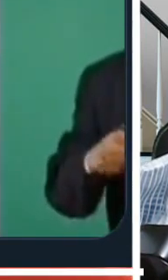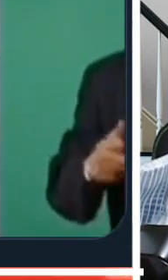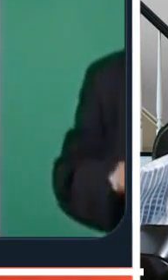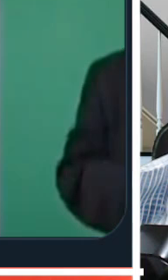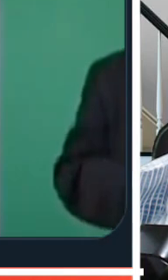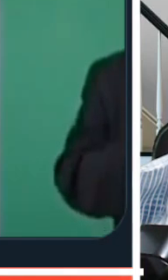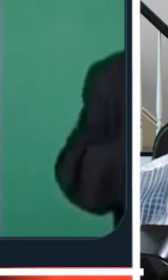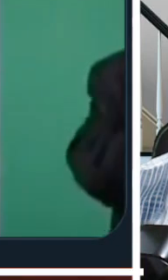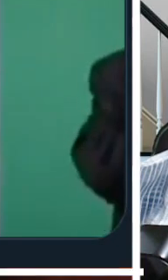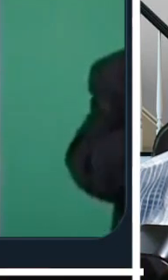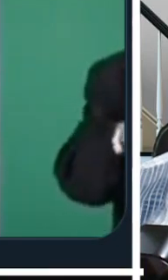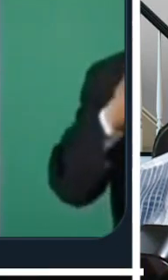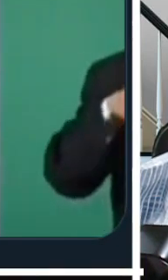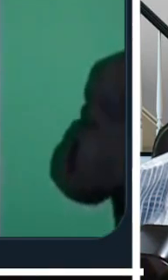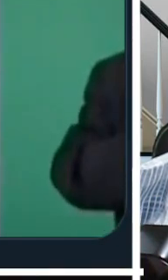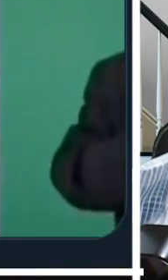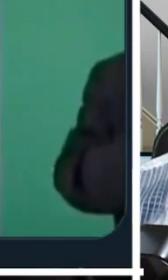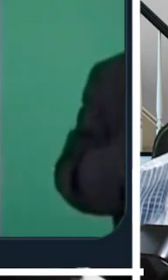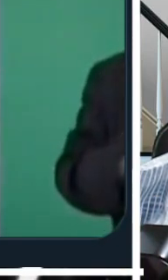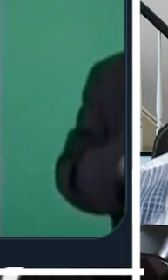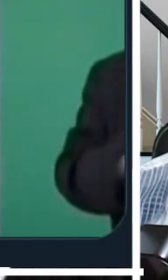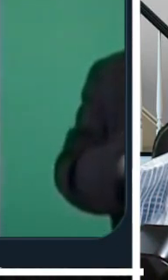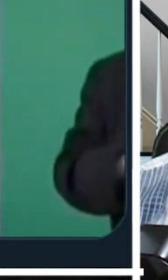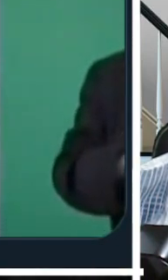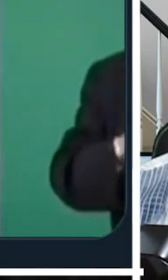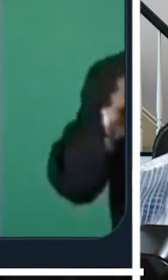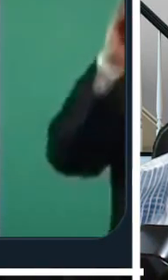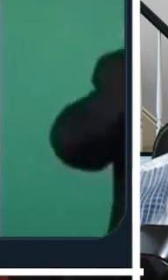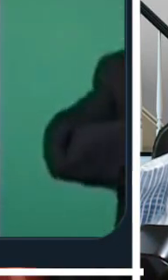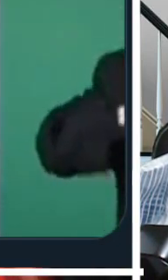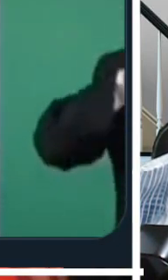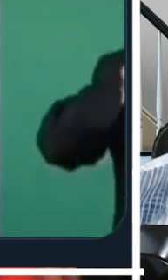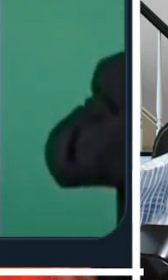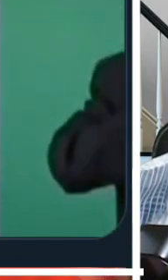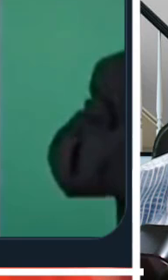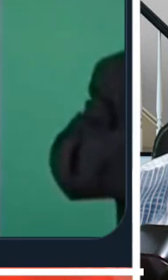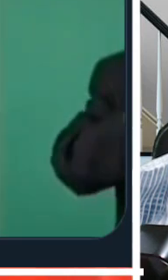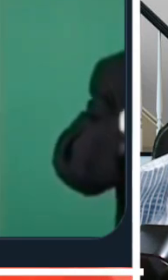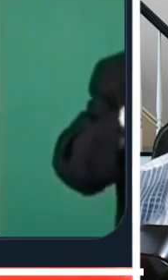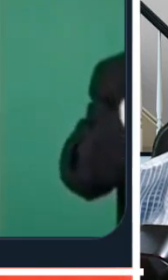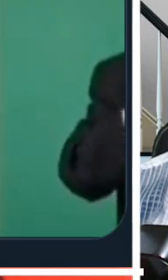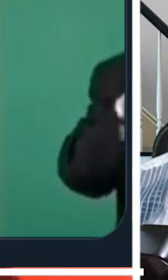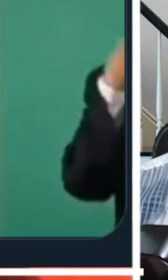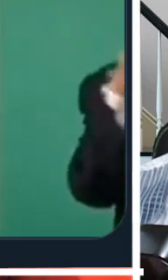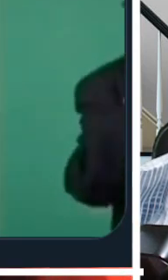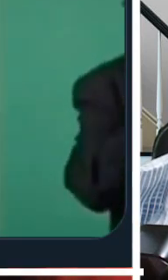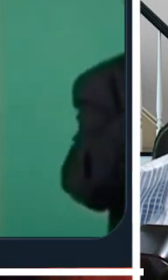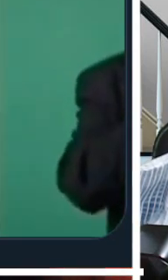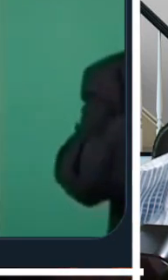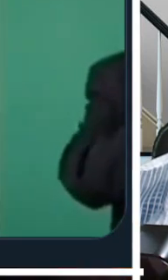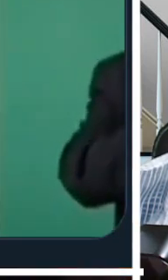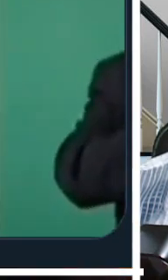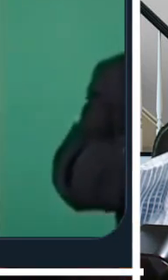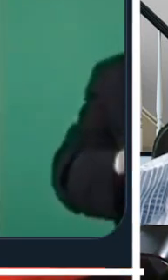Miguel Díaz-Canel, y el 27 invitó al presidente de Estados Unidos, John Biden. pero